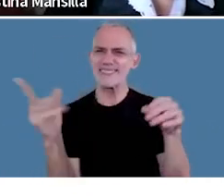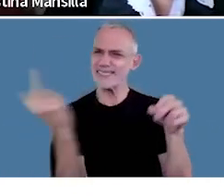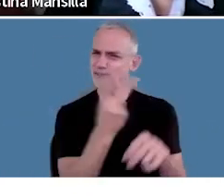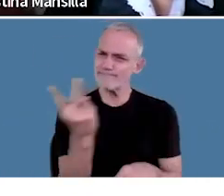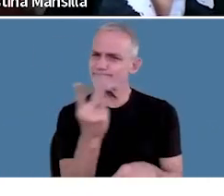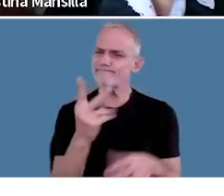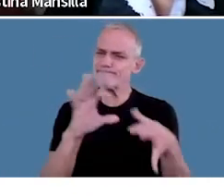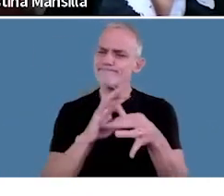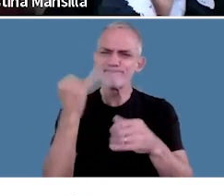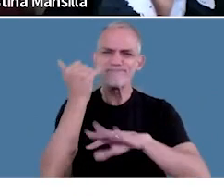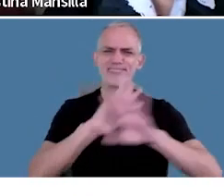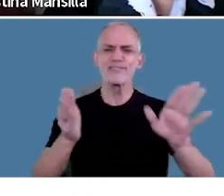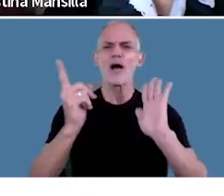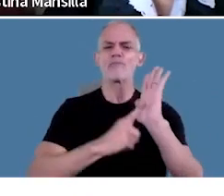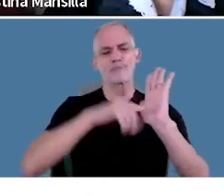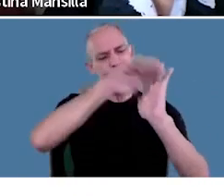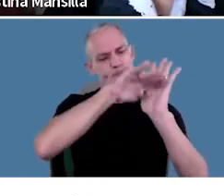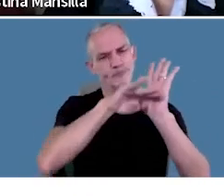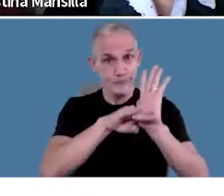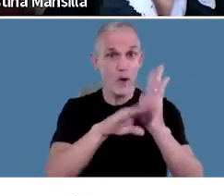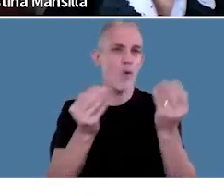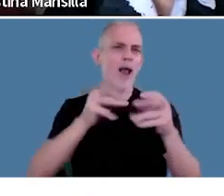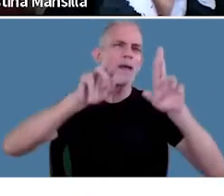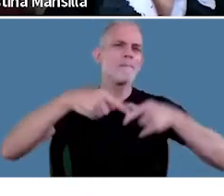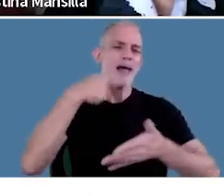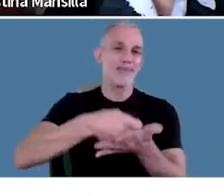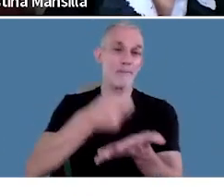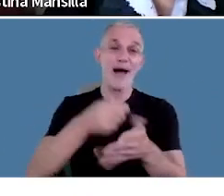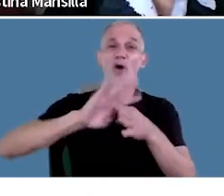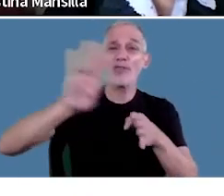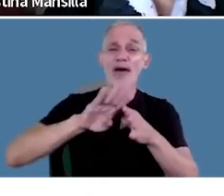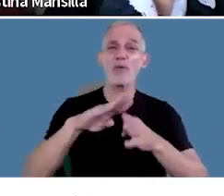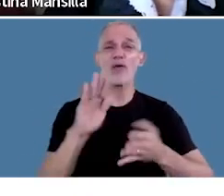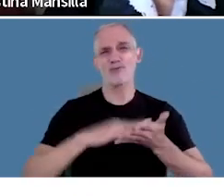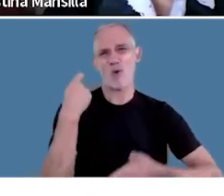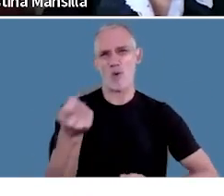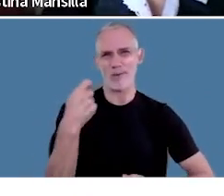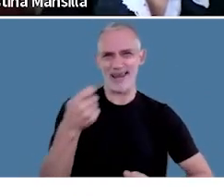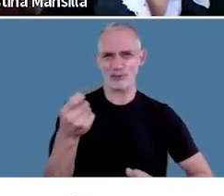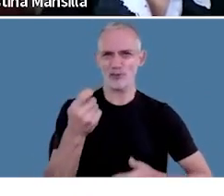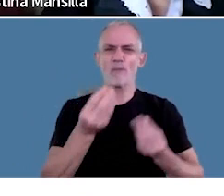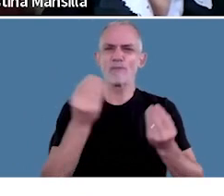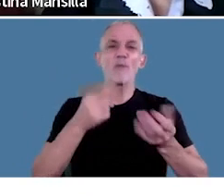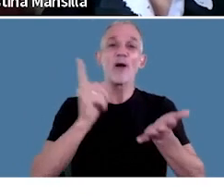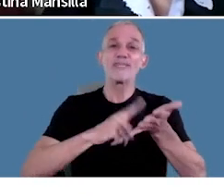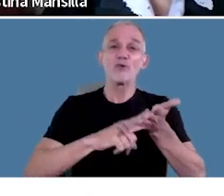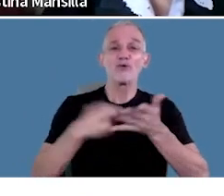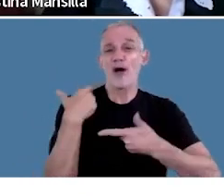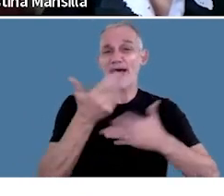han reglamentado el plan de pago de deuda previsional a través de la Resolución